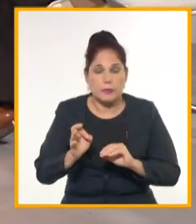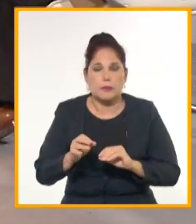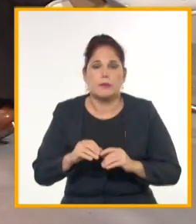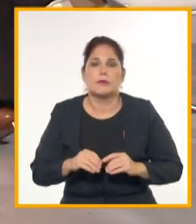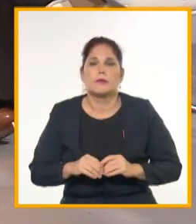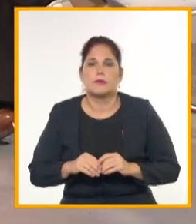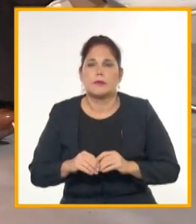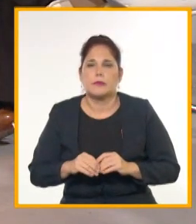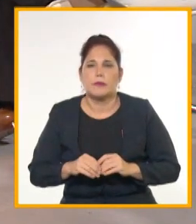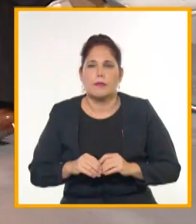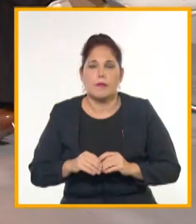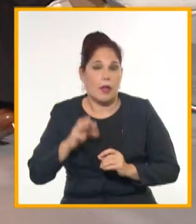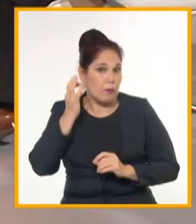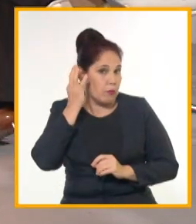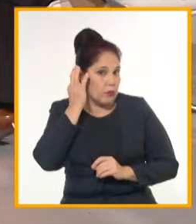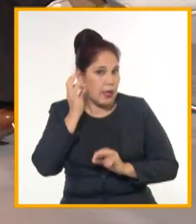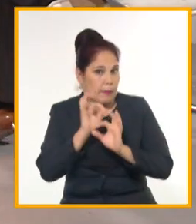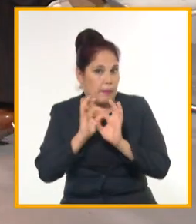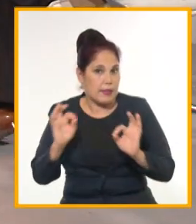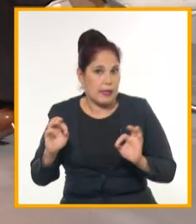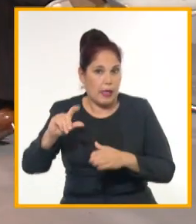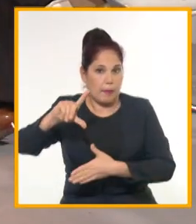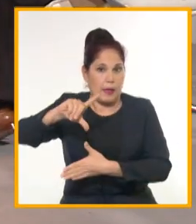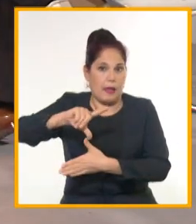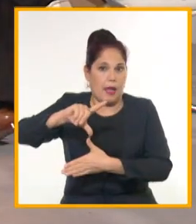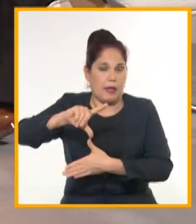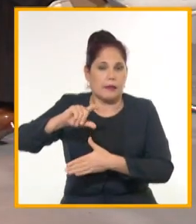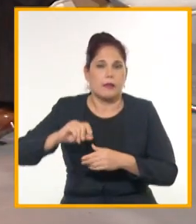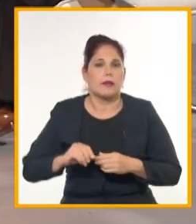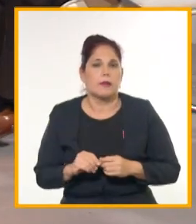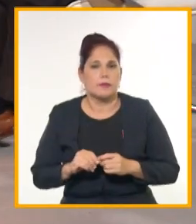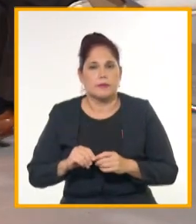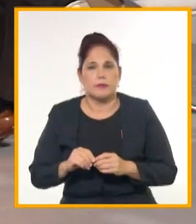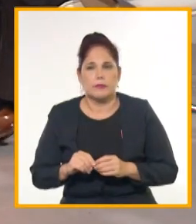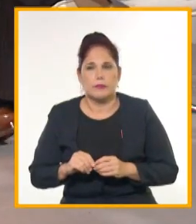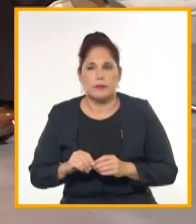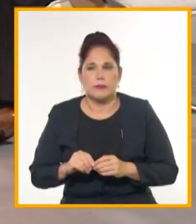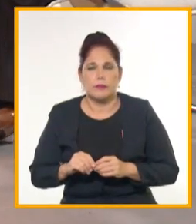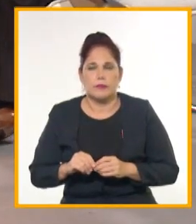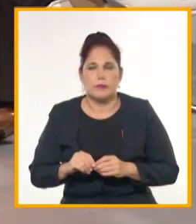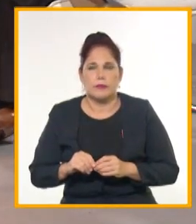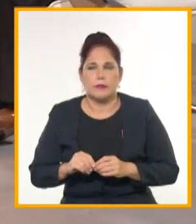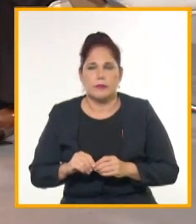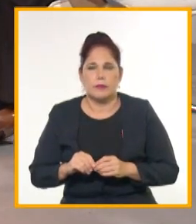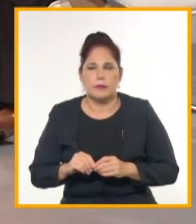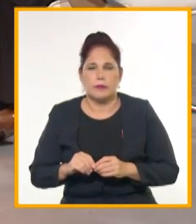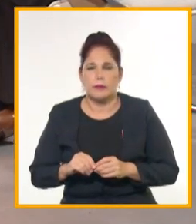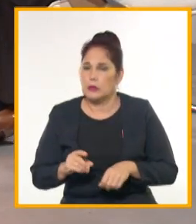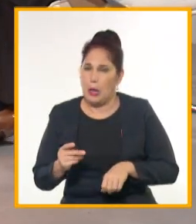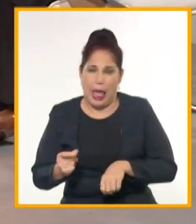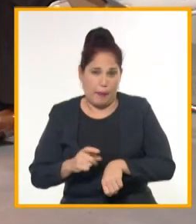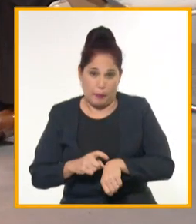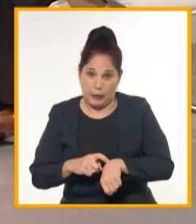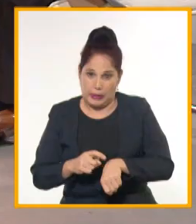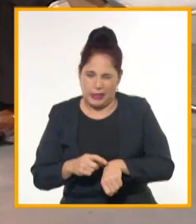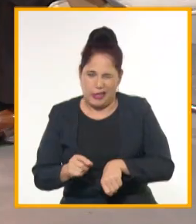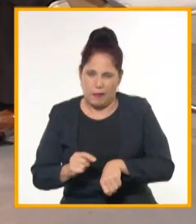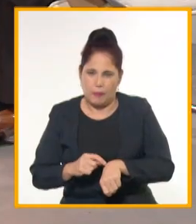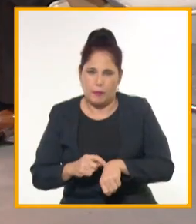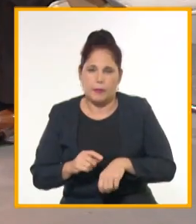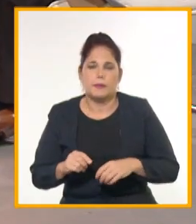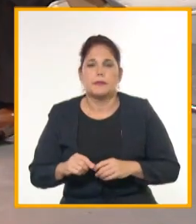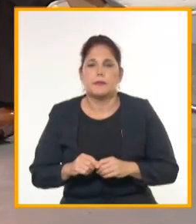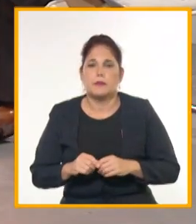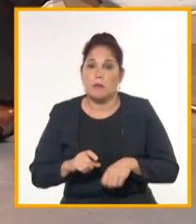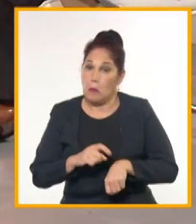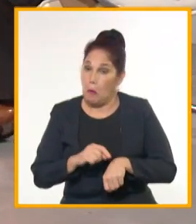de América Latina, loca está por participar en este tema. No, yo le voy a dar pie porque la voy a provocar. Queda poco tiempo. Pero rapidito, en los pocos